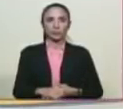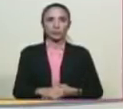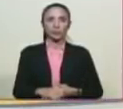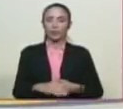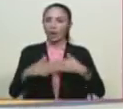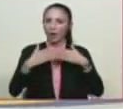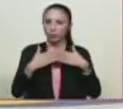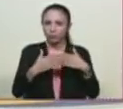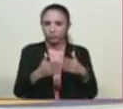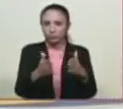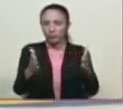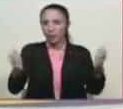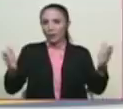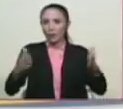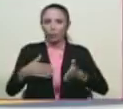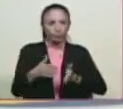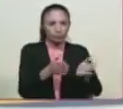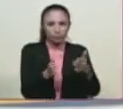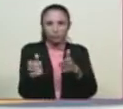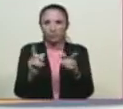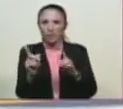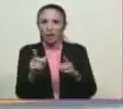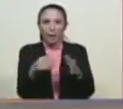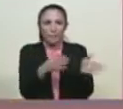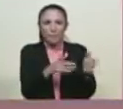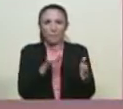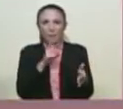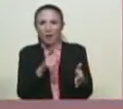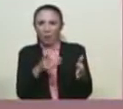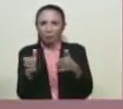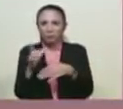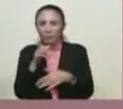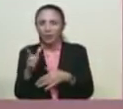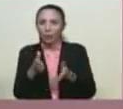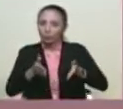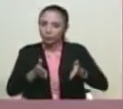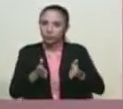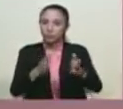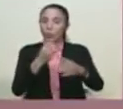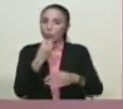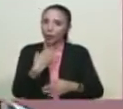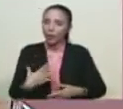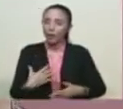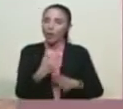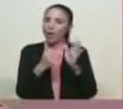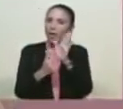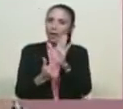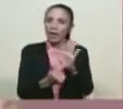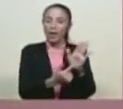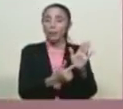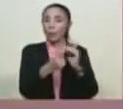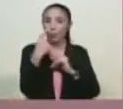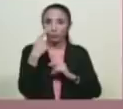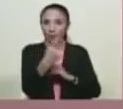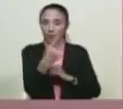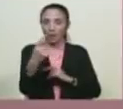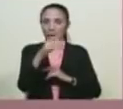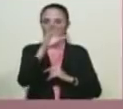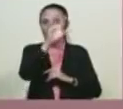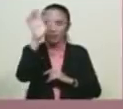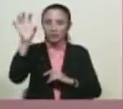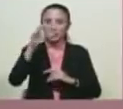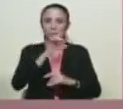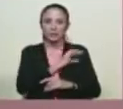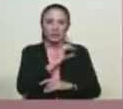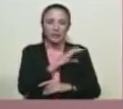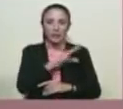abriendo camino para lo bueno. Dando ejemplo de que es posible. Compañeros de México y de Chile, yo